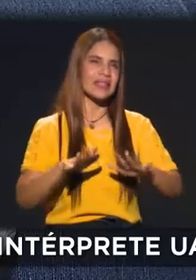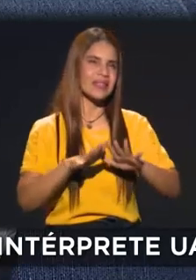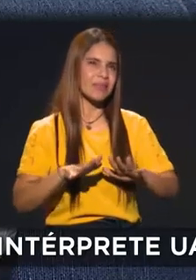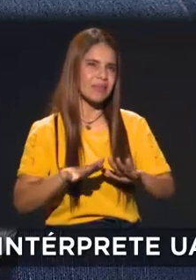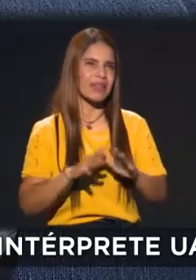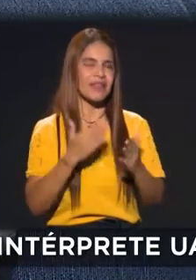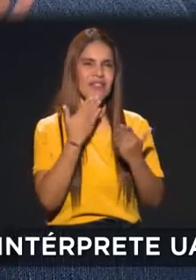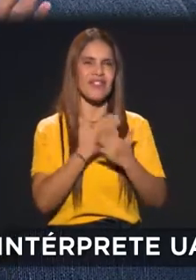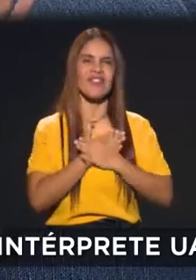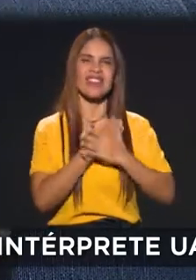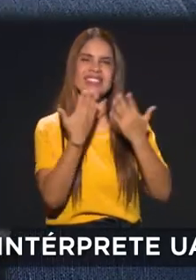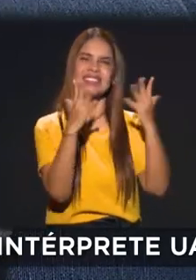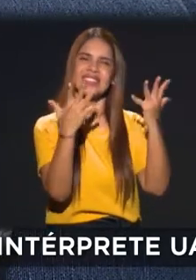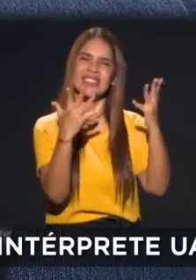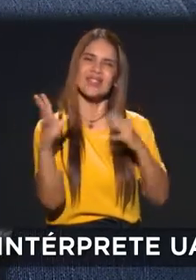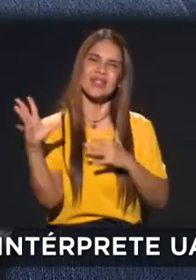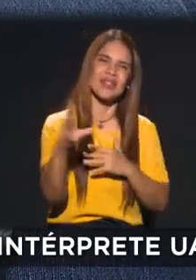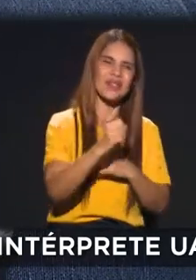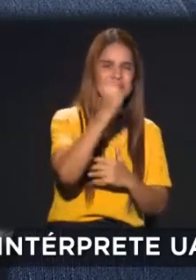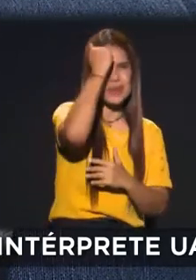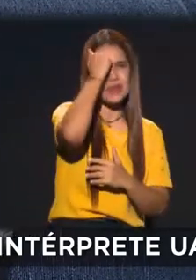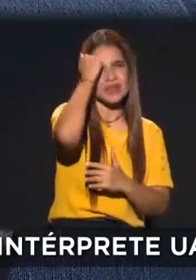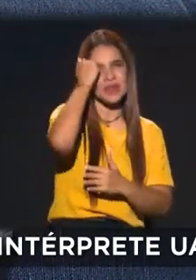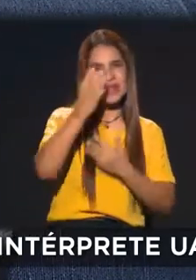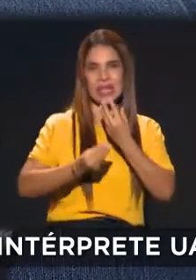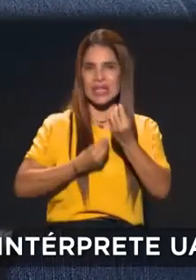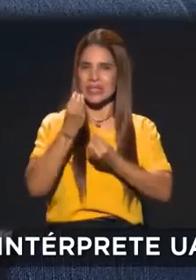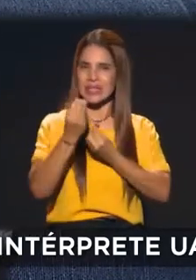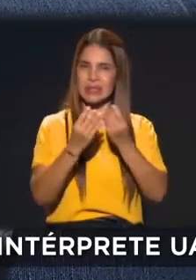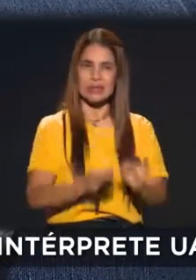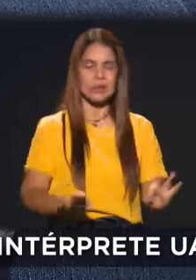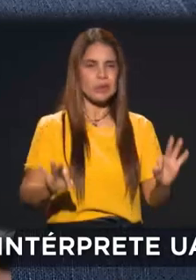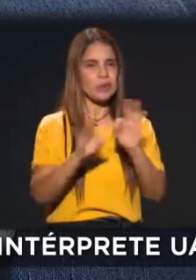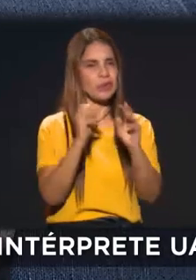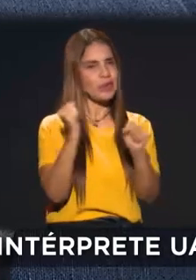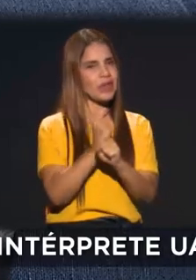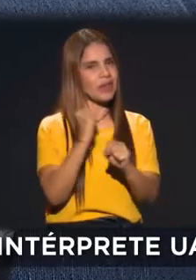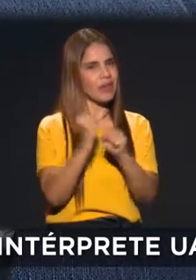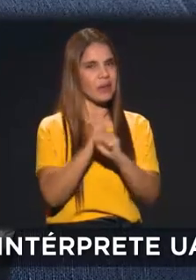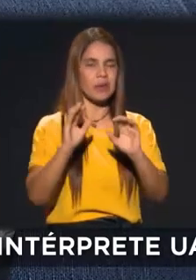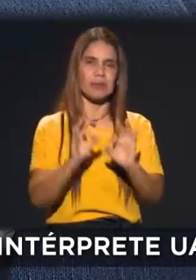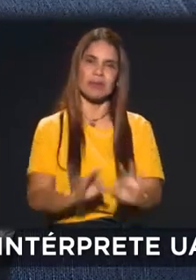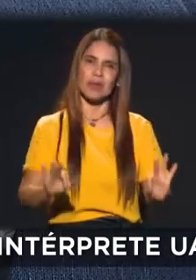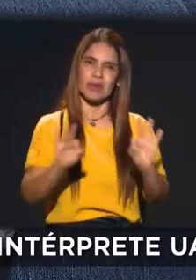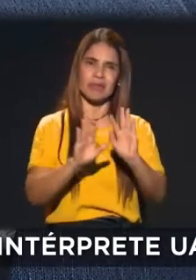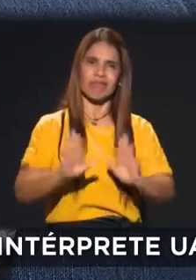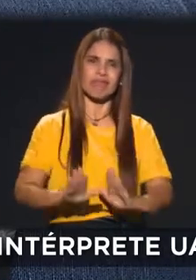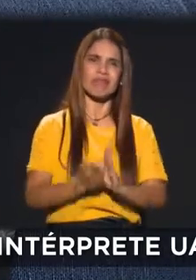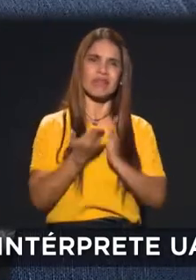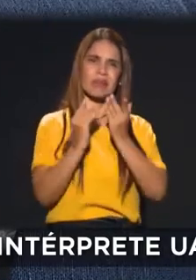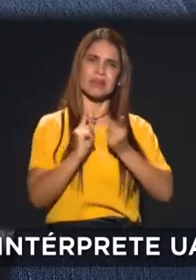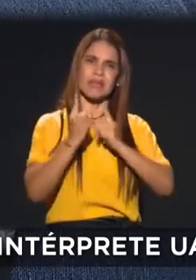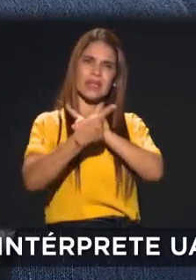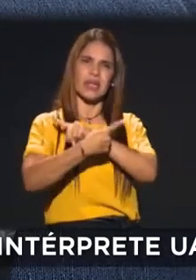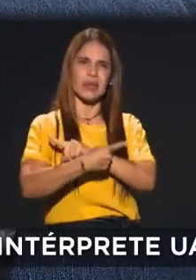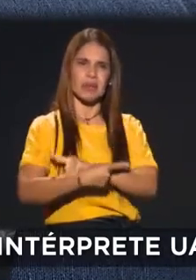para felicitar a todos los profesores por esa labor que desarrollamos, que es muy importante para transformar el país, porque eso es lo que hacemos. Y de hecho yo creo que